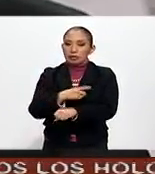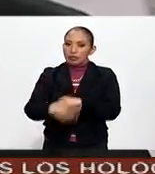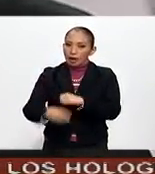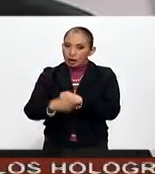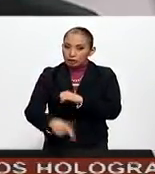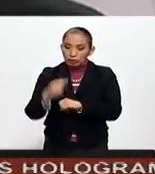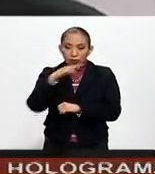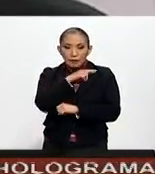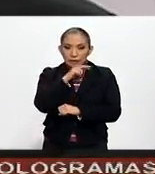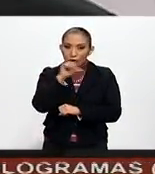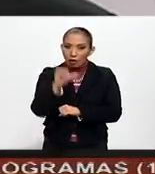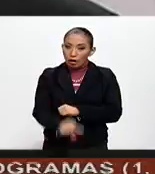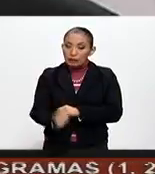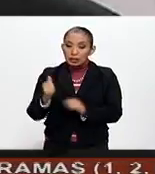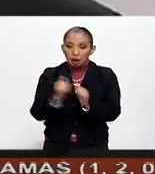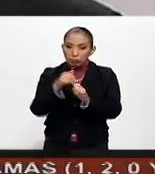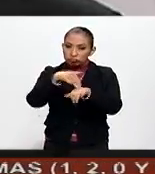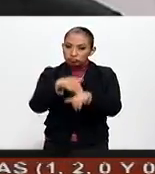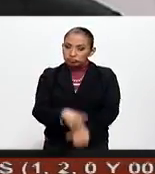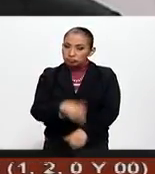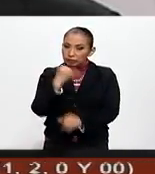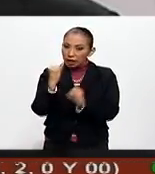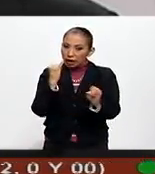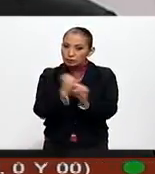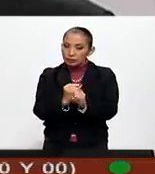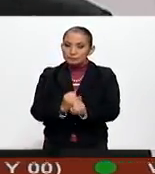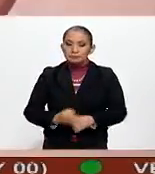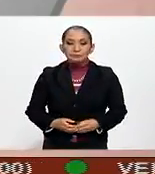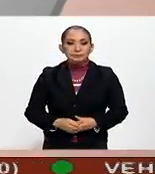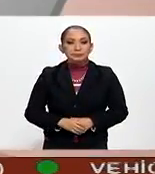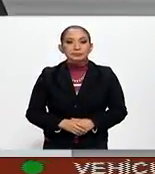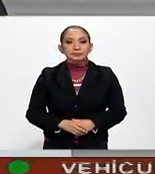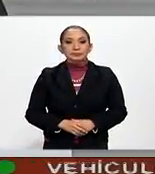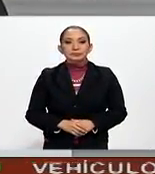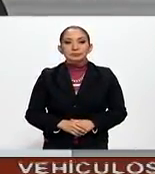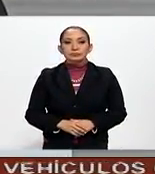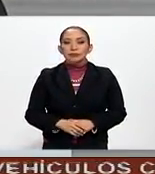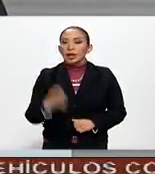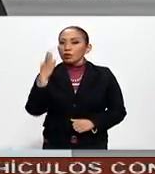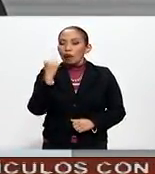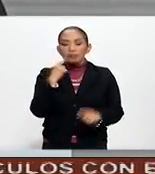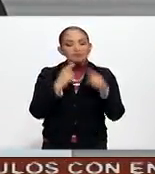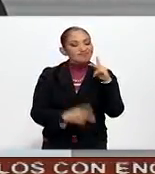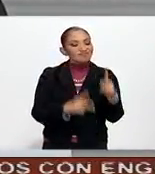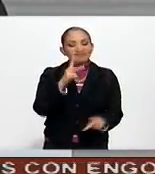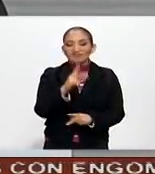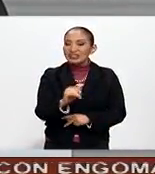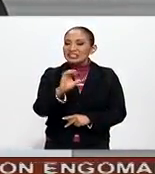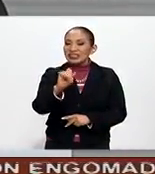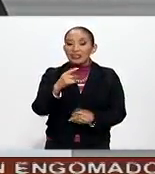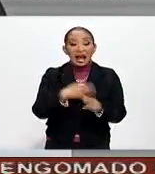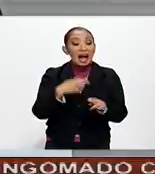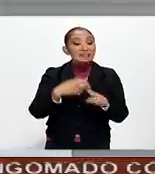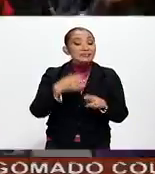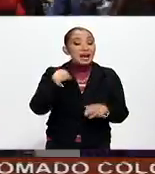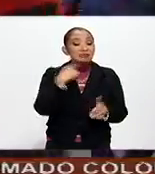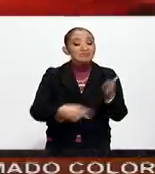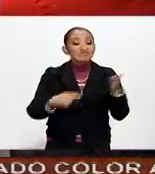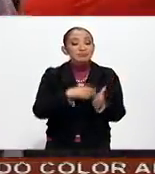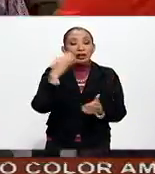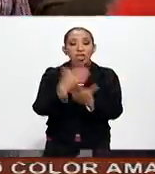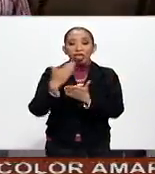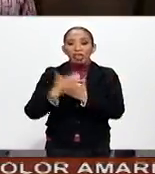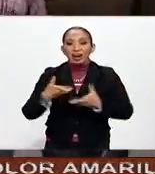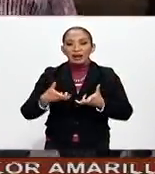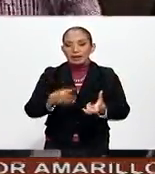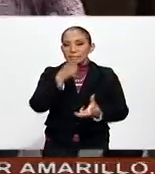brevedad y conforme a los estándares internacionales. No habrá diálogo con la CENTE hasta que no retire bloqueos